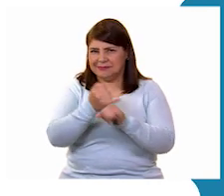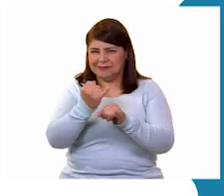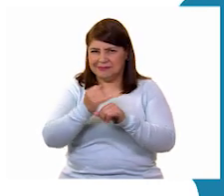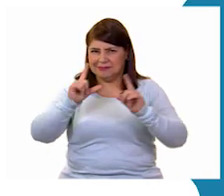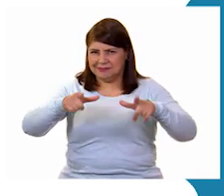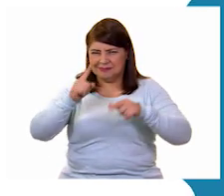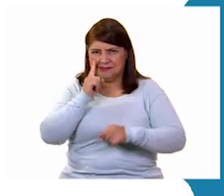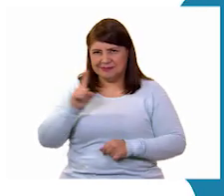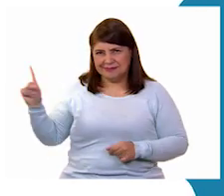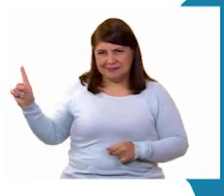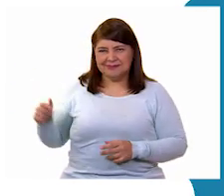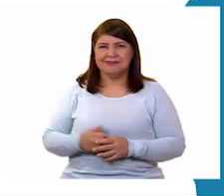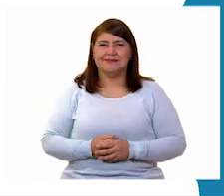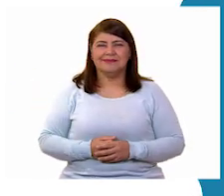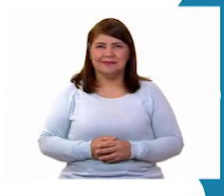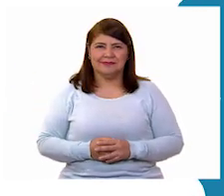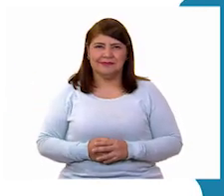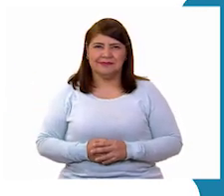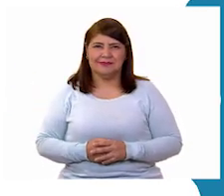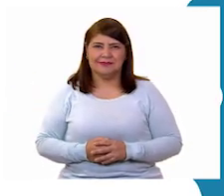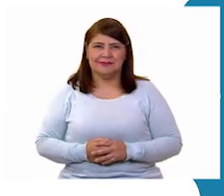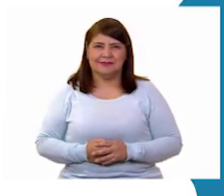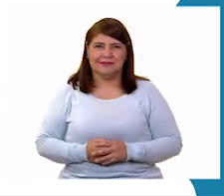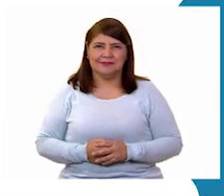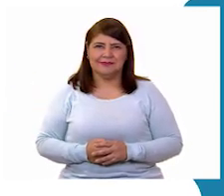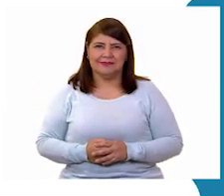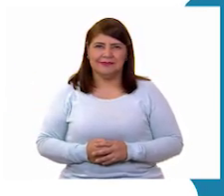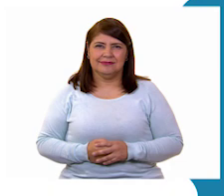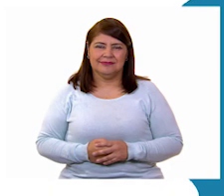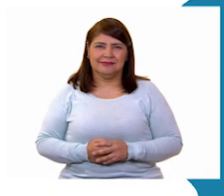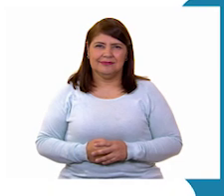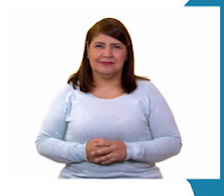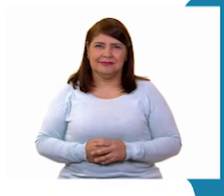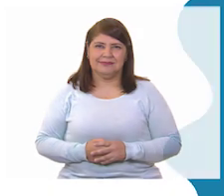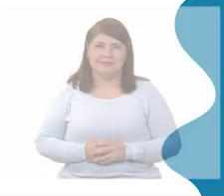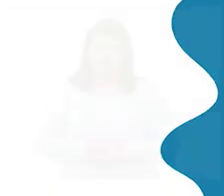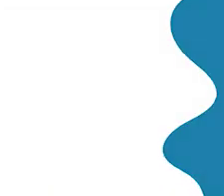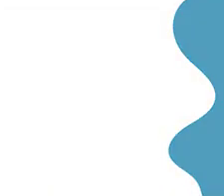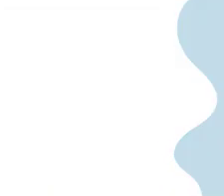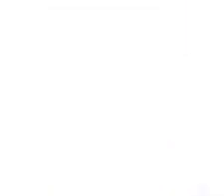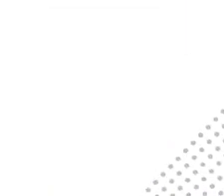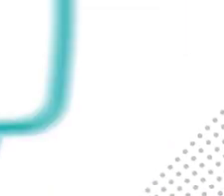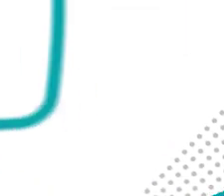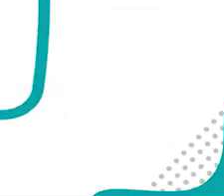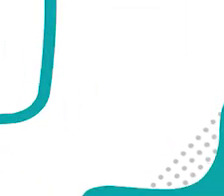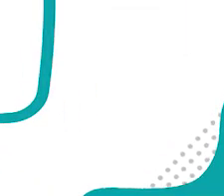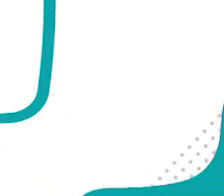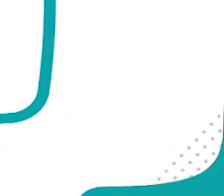siguiente liga: aprendeencasa.cep.gov.mx.